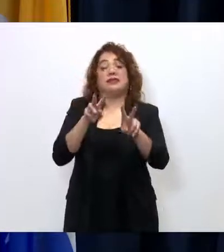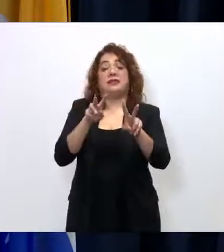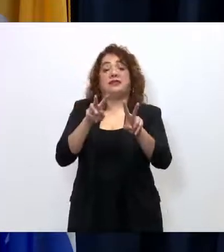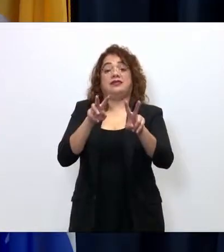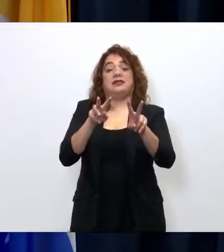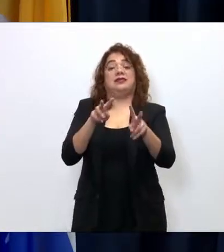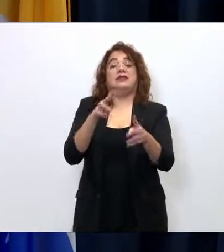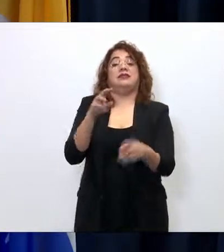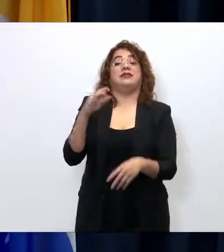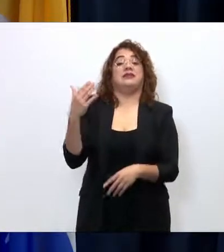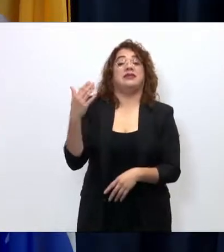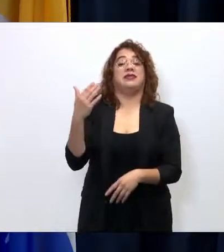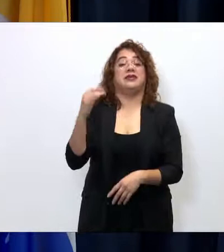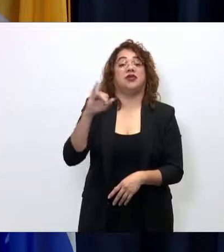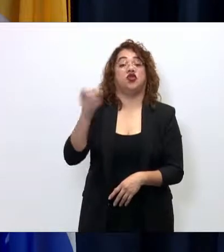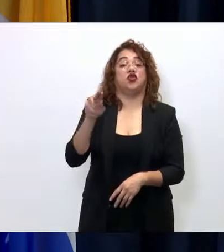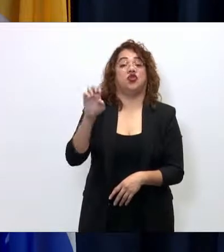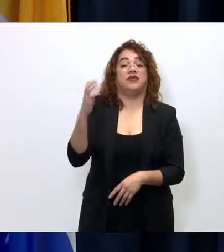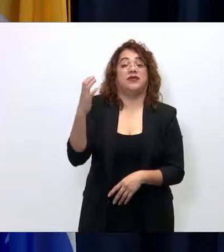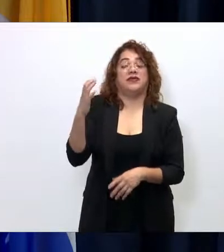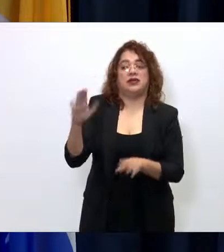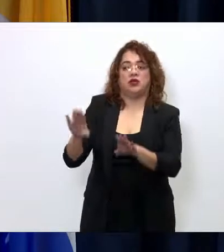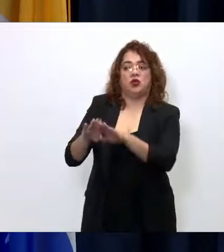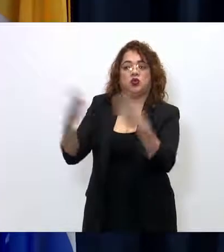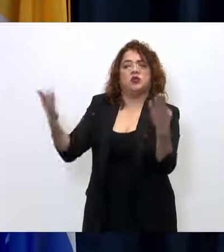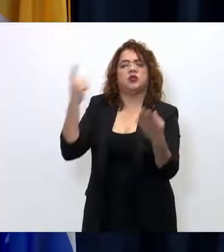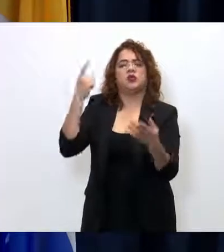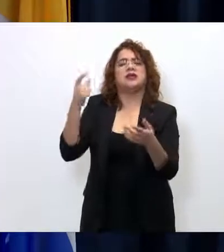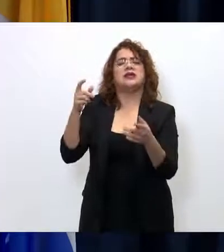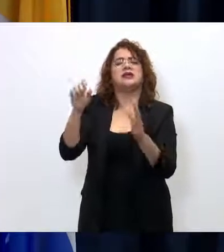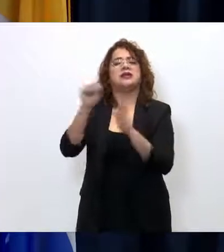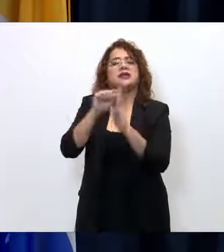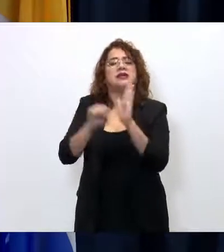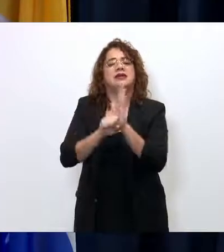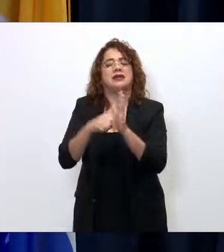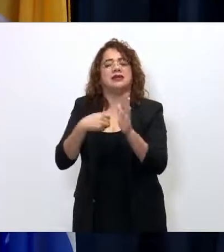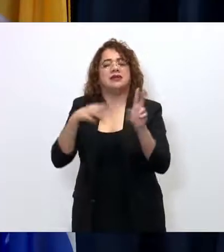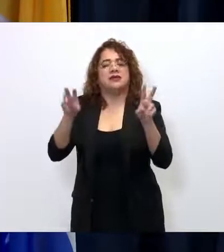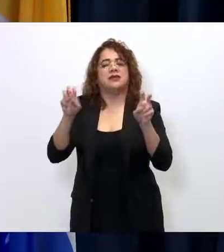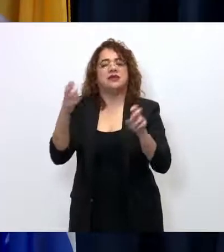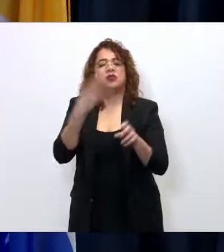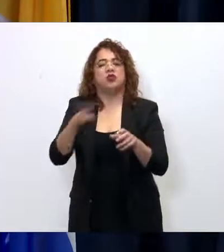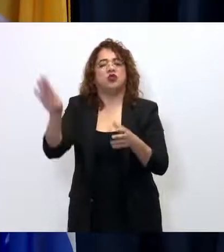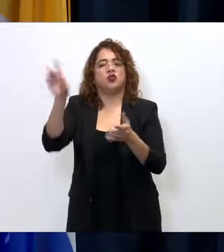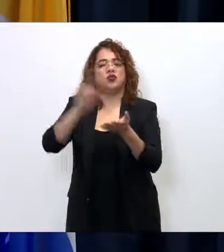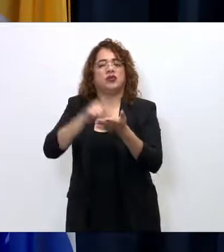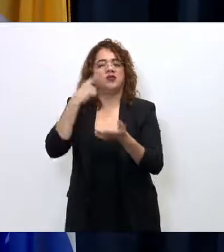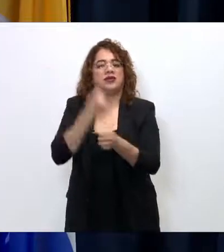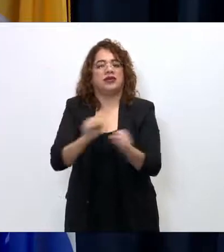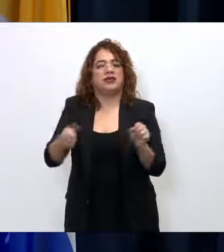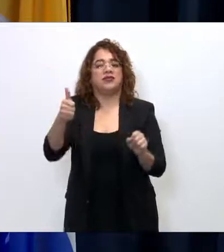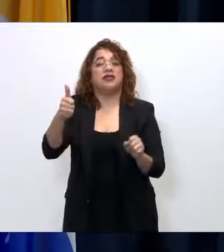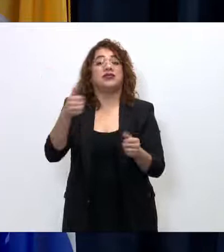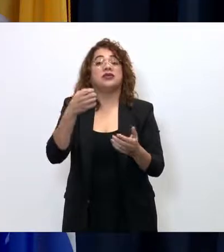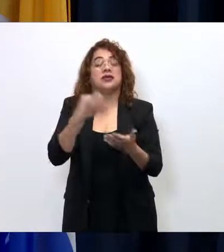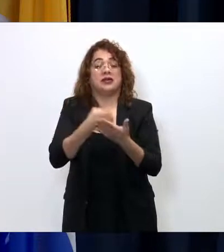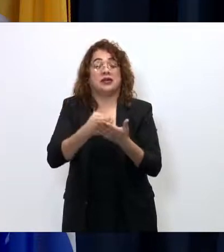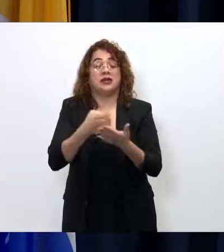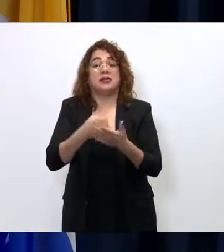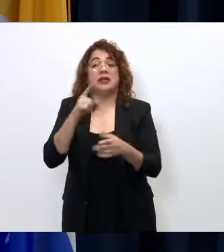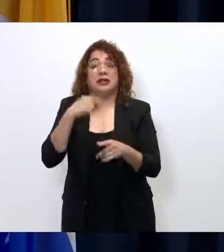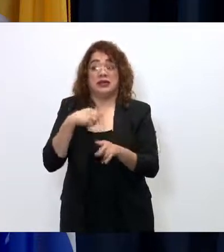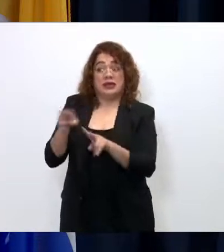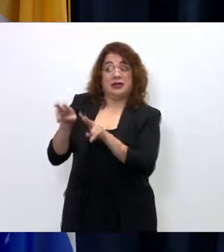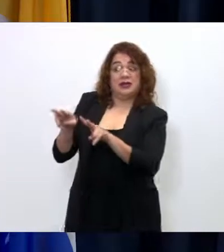nuestra economía el 15 de junio. El Estado se alejará de su sistema de niveles codificados por colores que regula